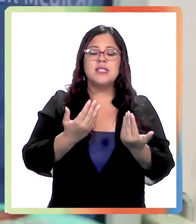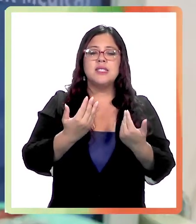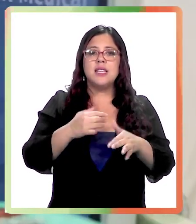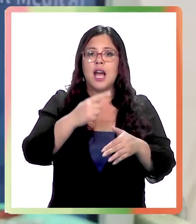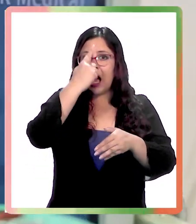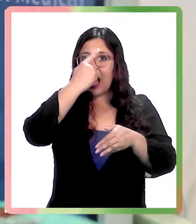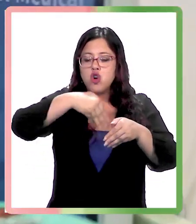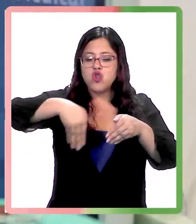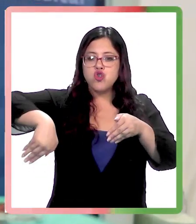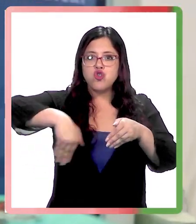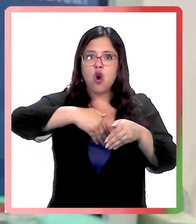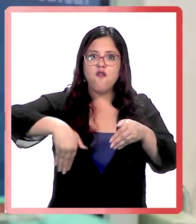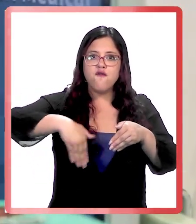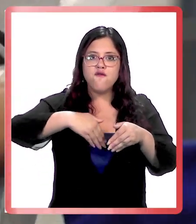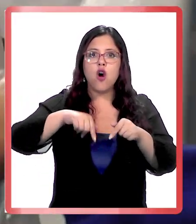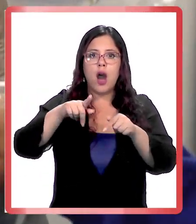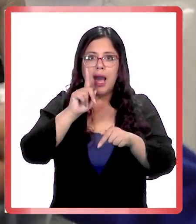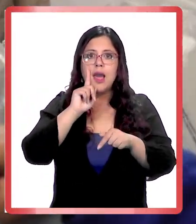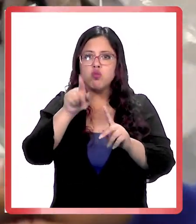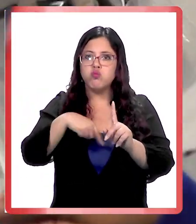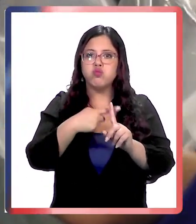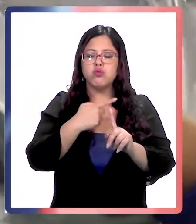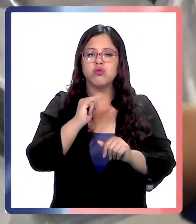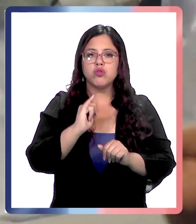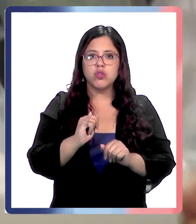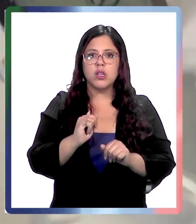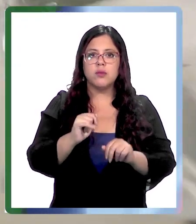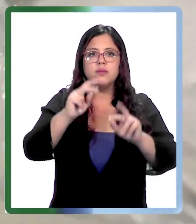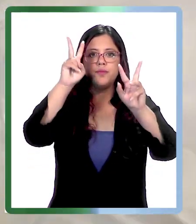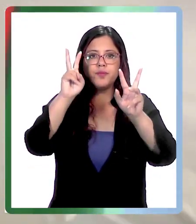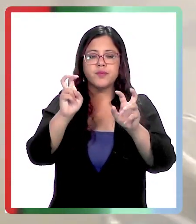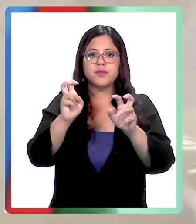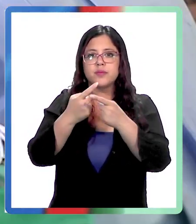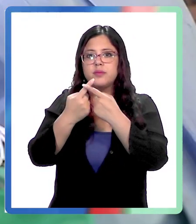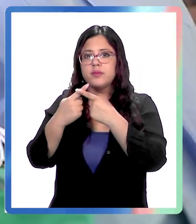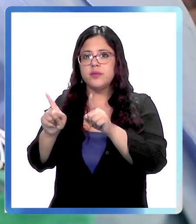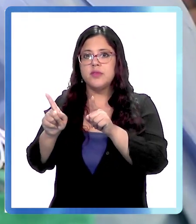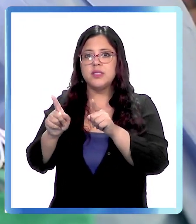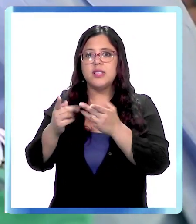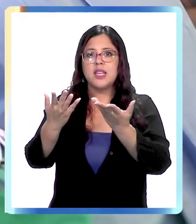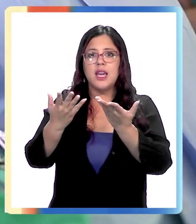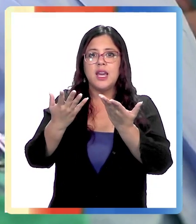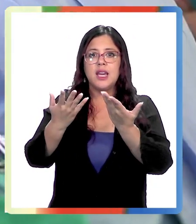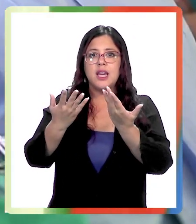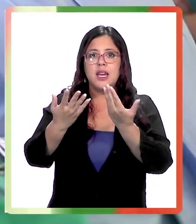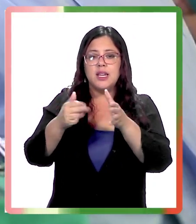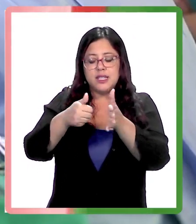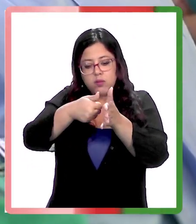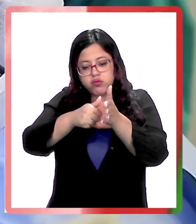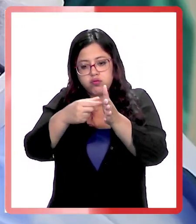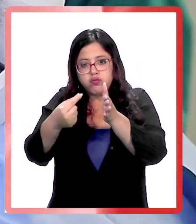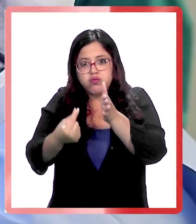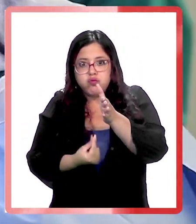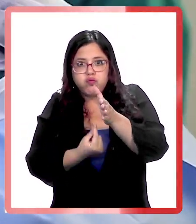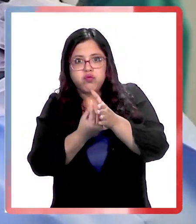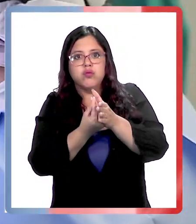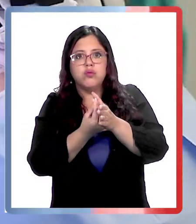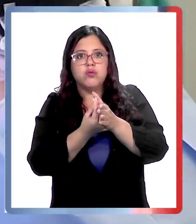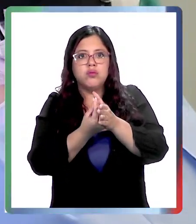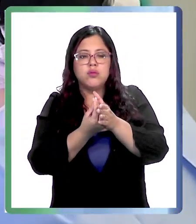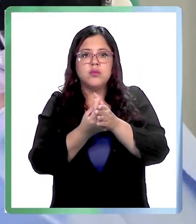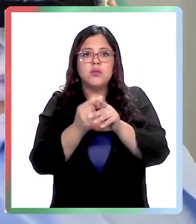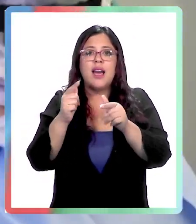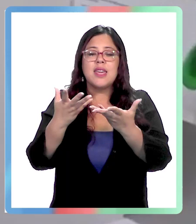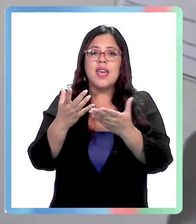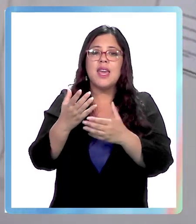que entrega algunas ventajas adicionales sobre la cirugía laparoscópica. Afortunadamente, además de